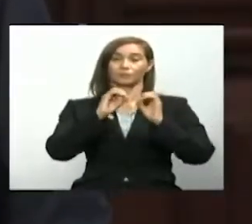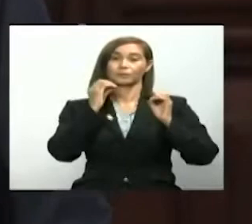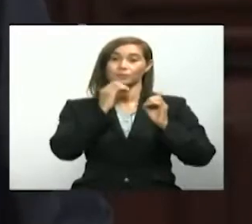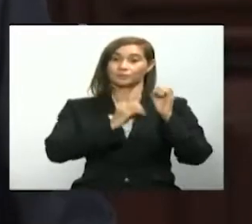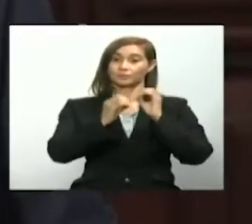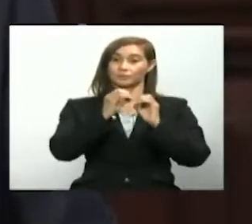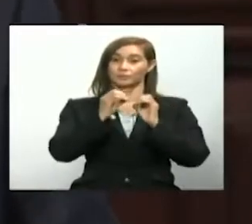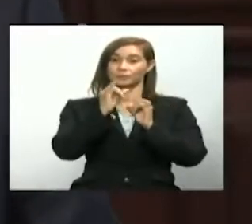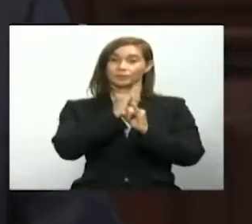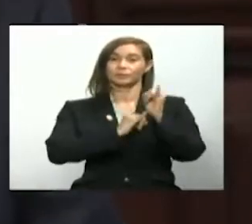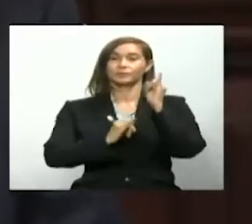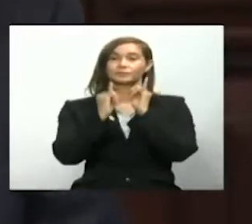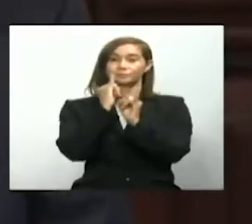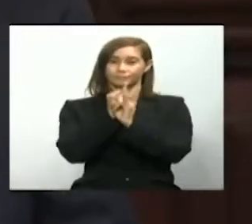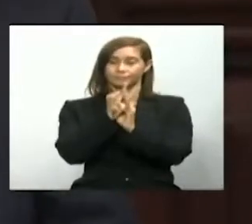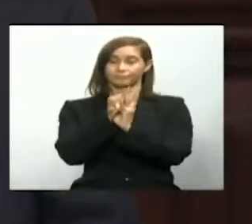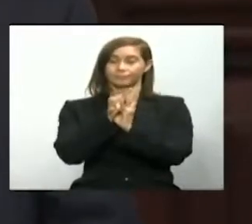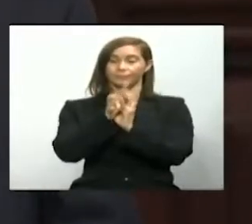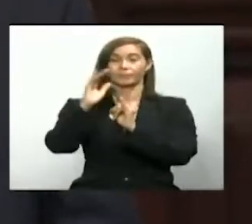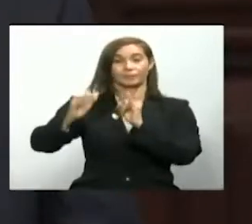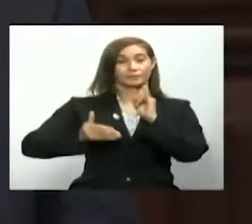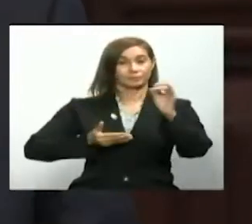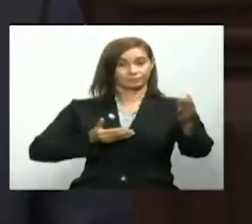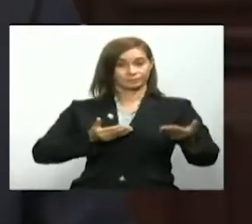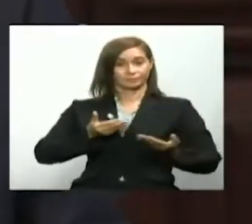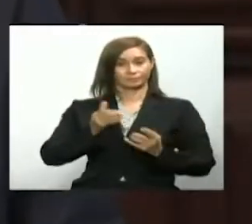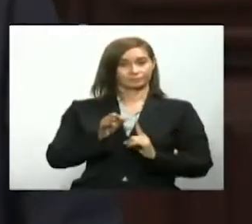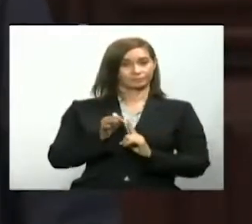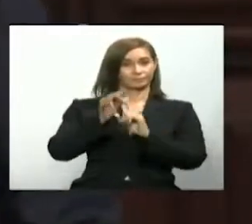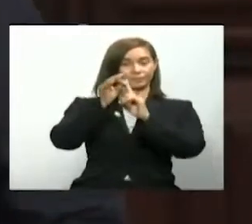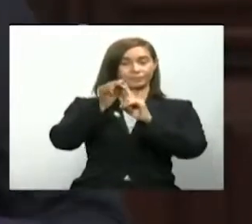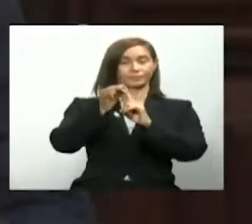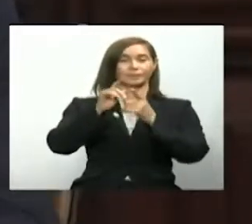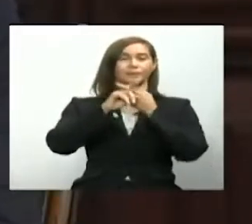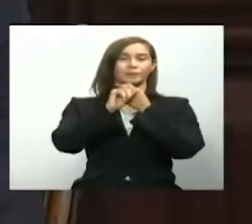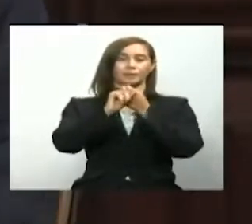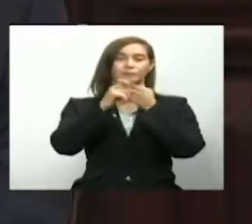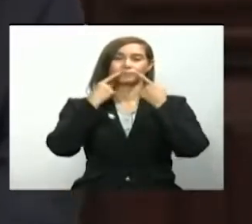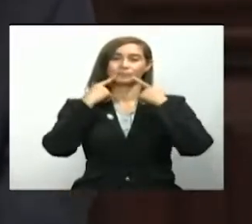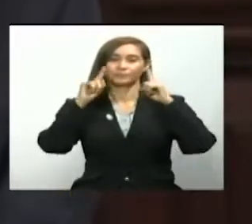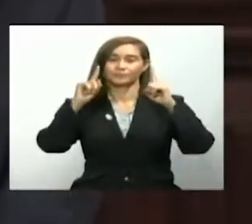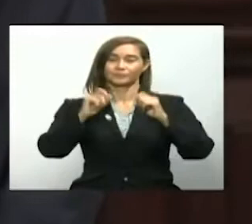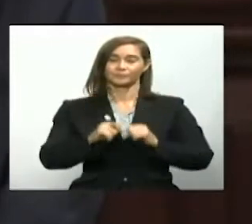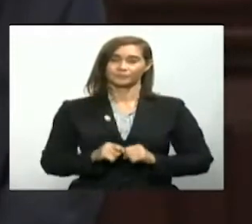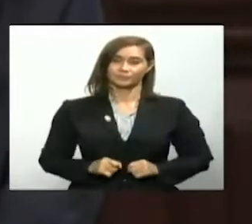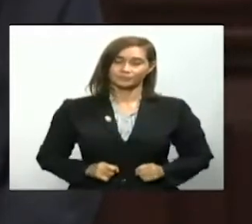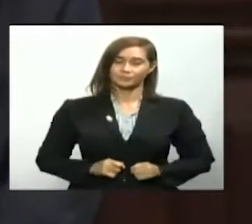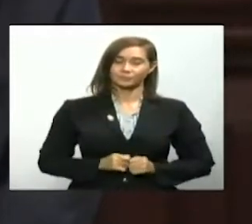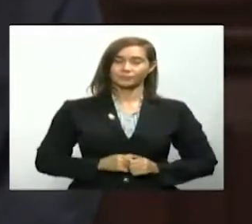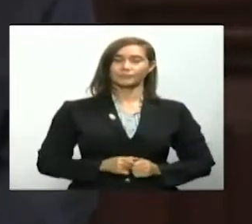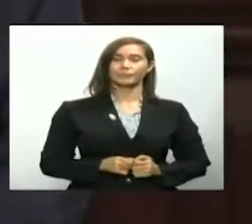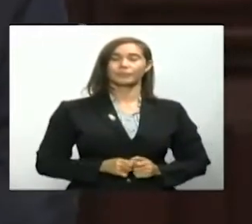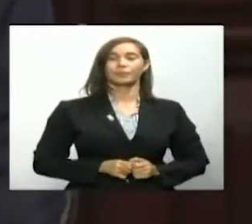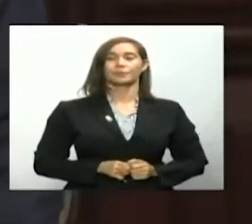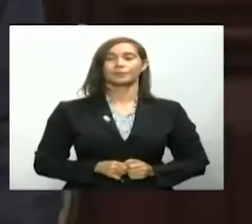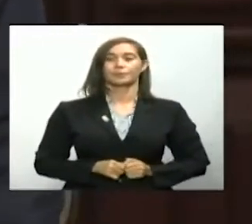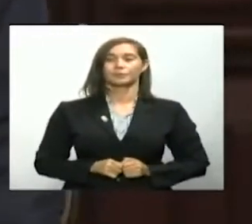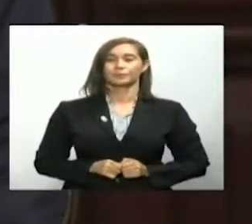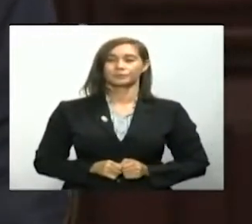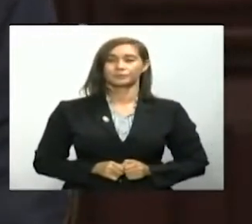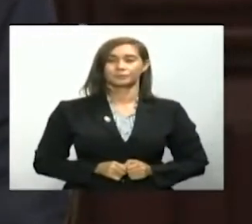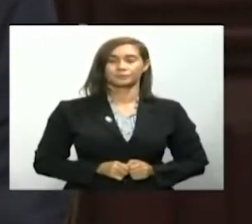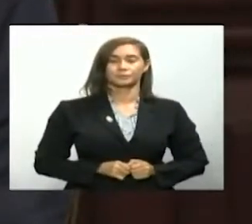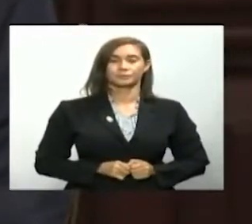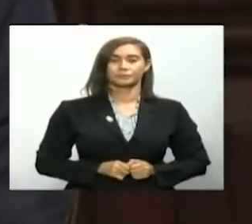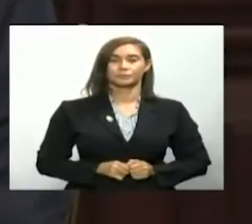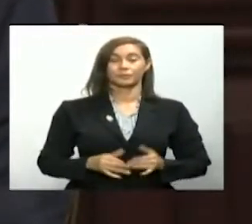diferentes autoridades este lunes el presidente luís abinader anunció una serie de medidas que forman parte del plan de seguridad ciudadana